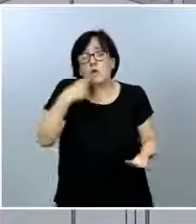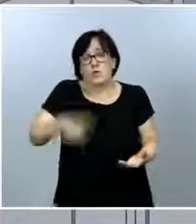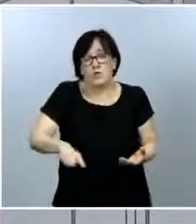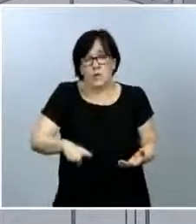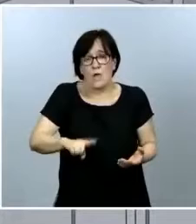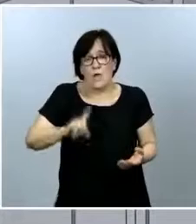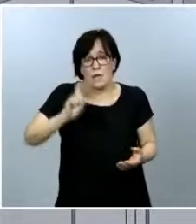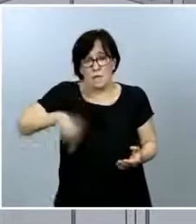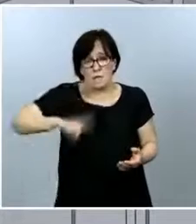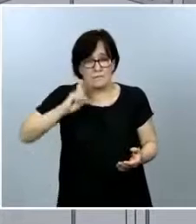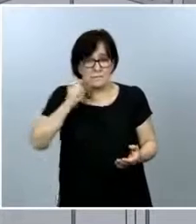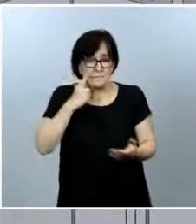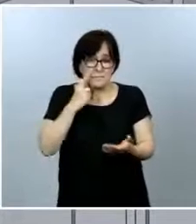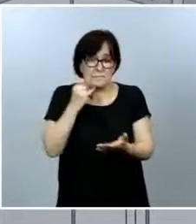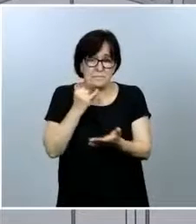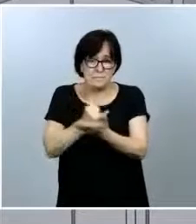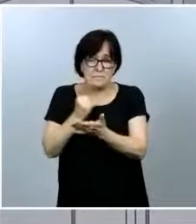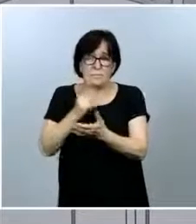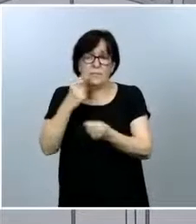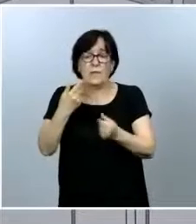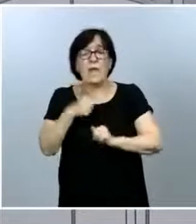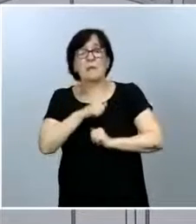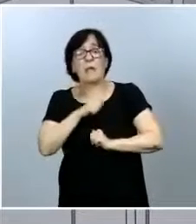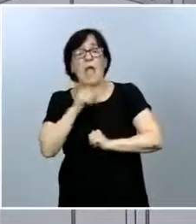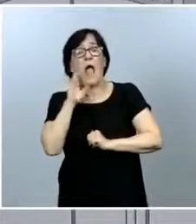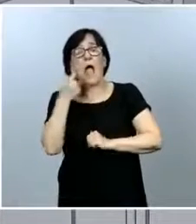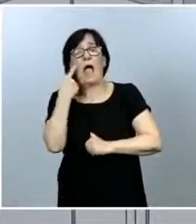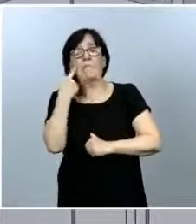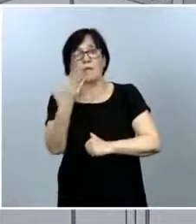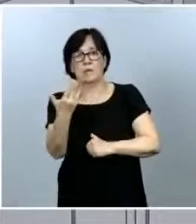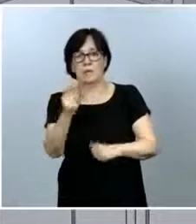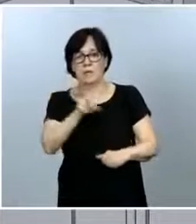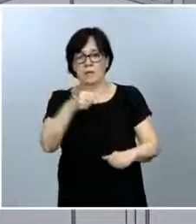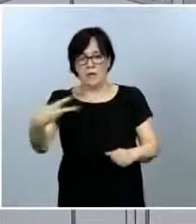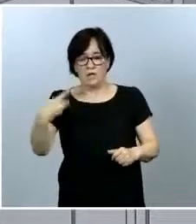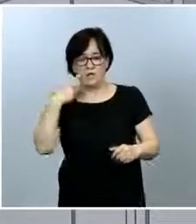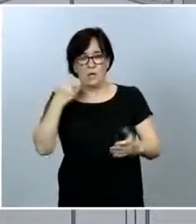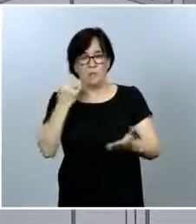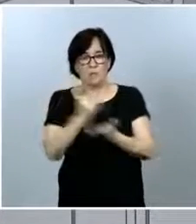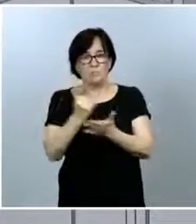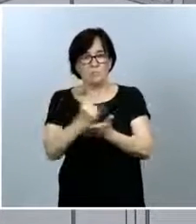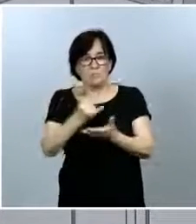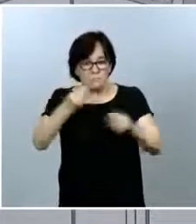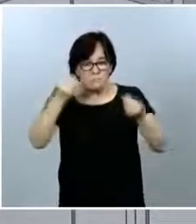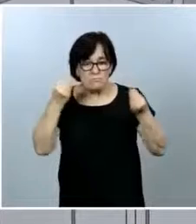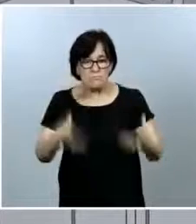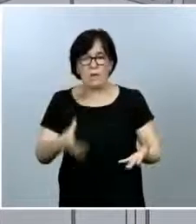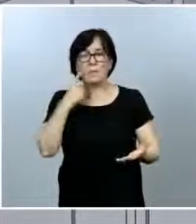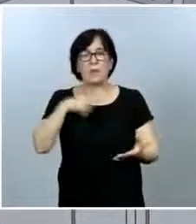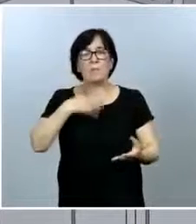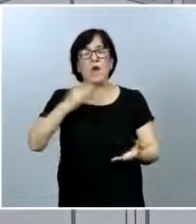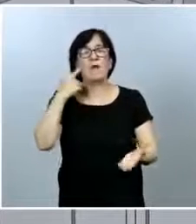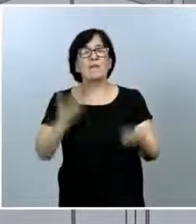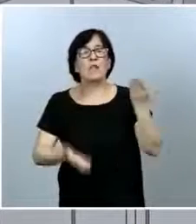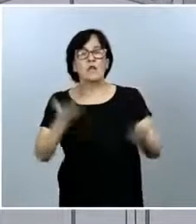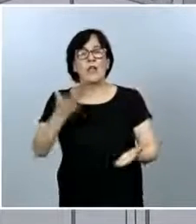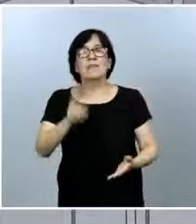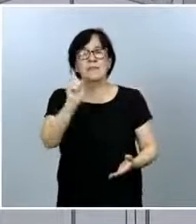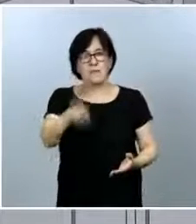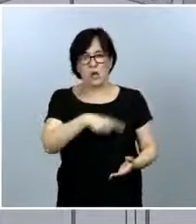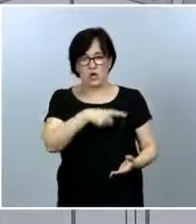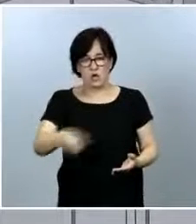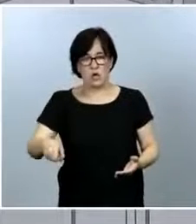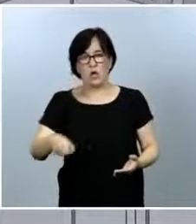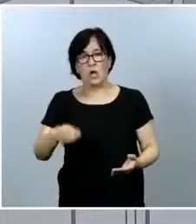Es una cuestión de esperar a que los resultados de los ensayos estén disponibles para poder valorar si realmente tienen una